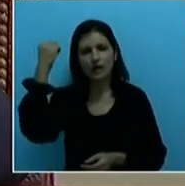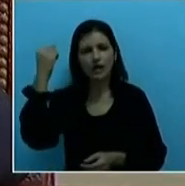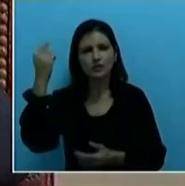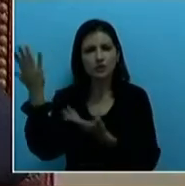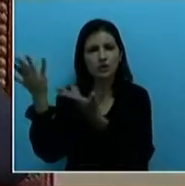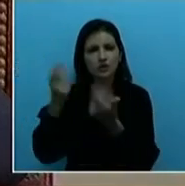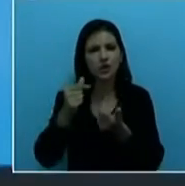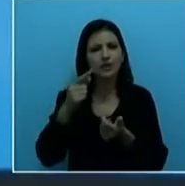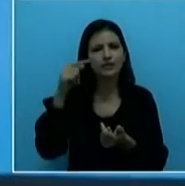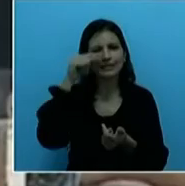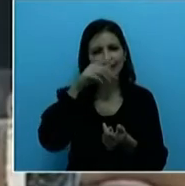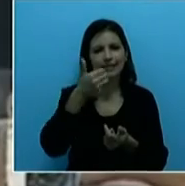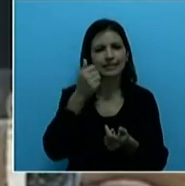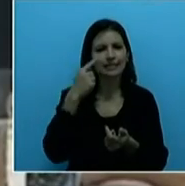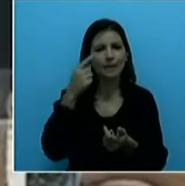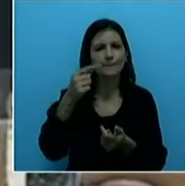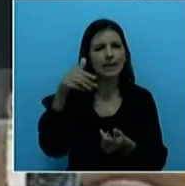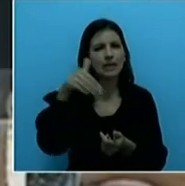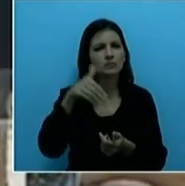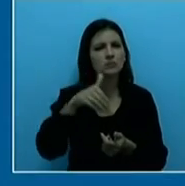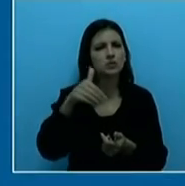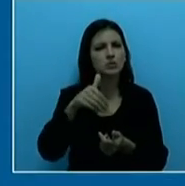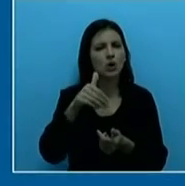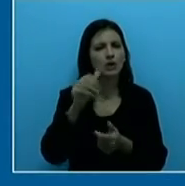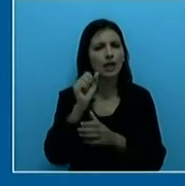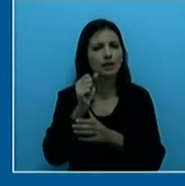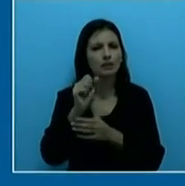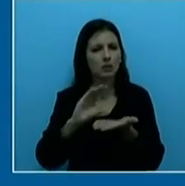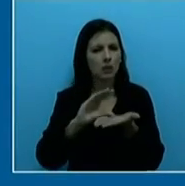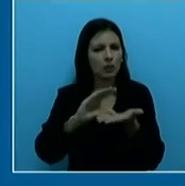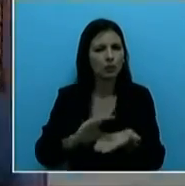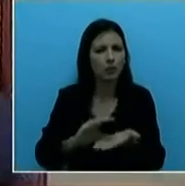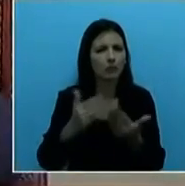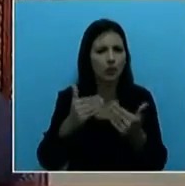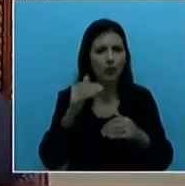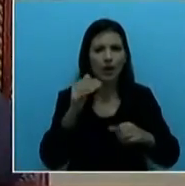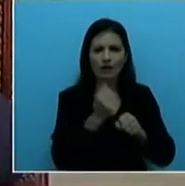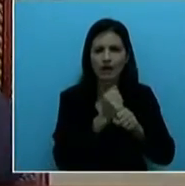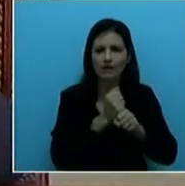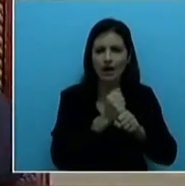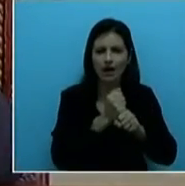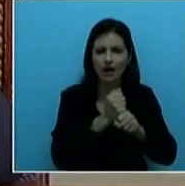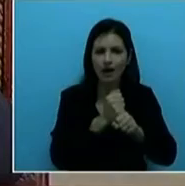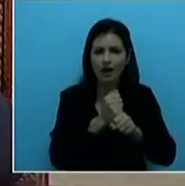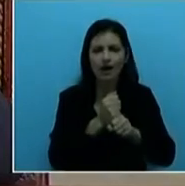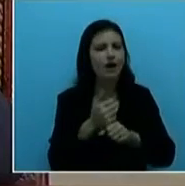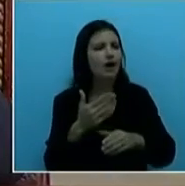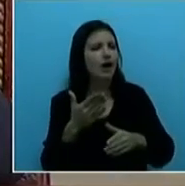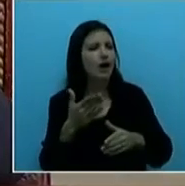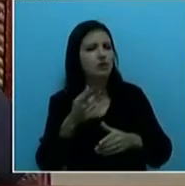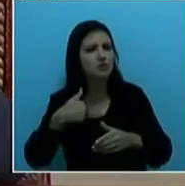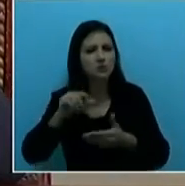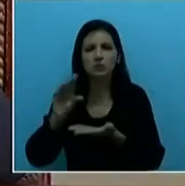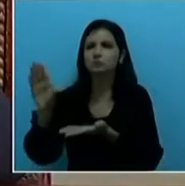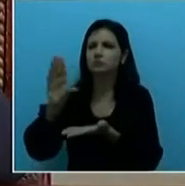76 mil millones para obras para santa fe lo que santa fe recibe la potencia y